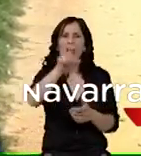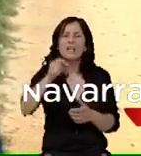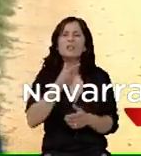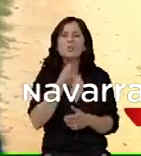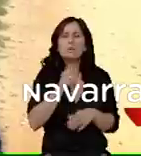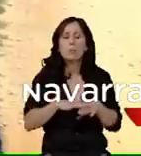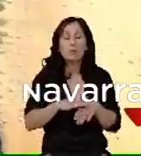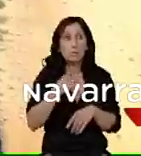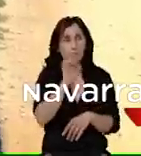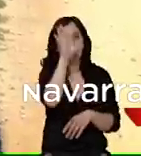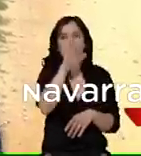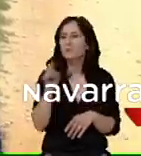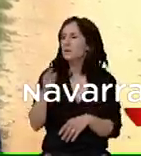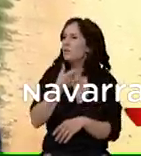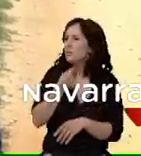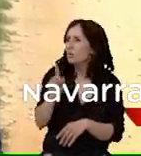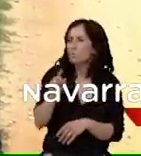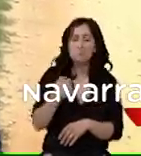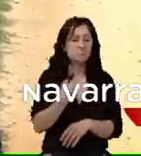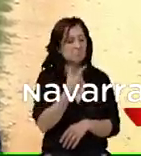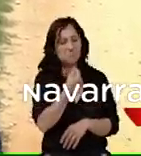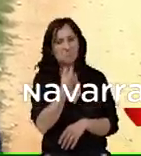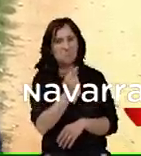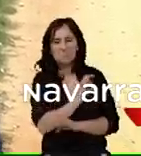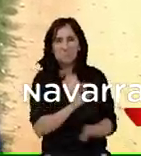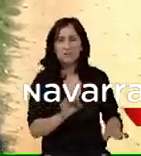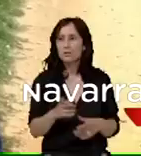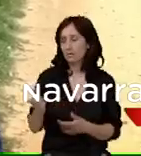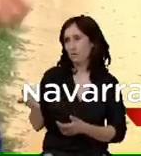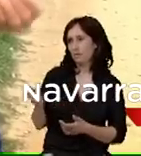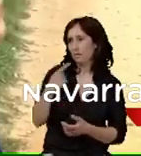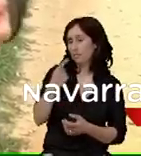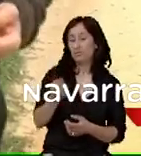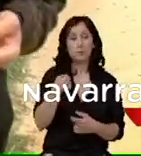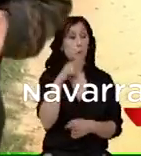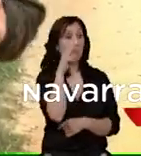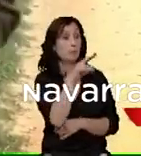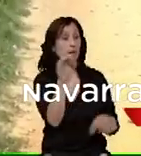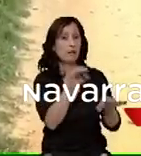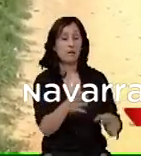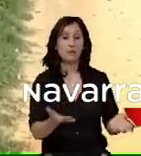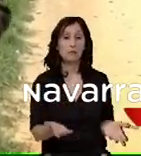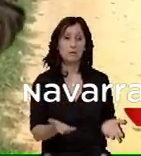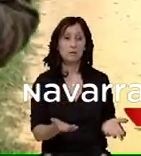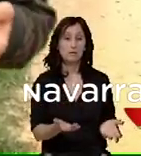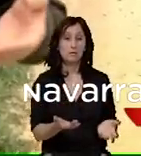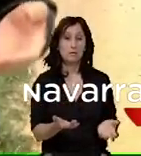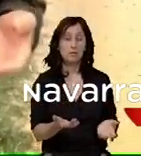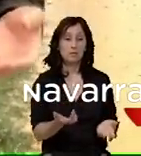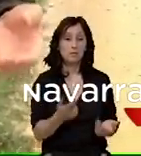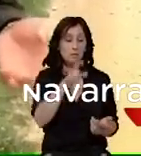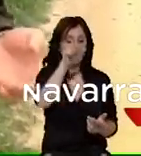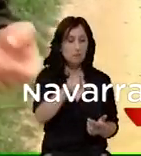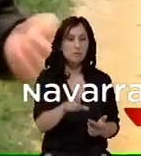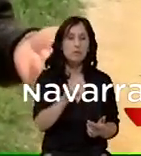lo que más me llama la atención. ¿A ti no te gusta la Bardená? mí no me gusta. ¿Pero cómo puedes decir eso? que no veo nada. Entonces yo le pregunté una vez a uno de Urzenki.